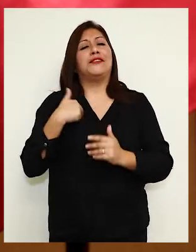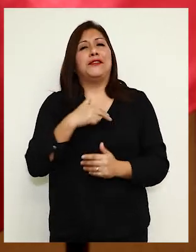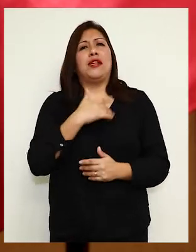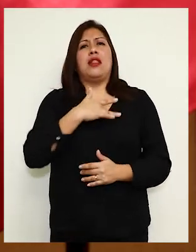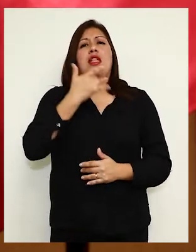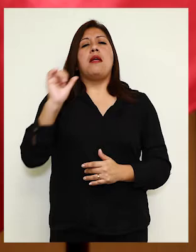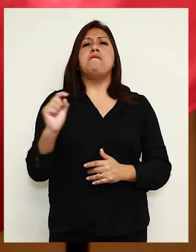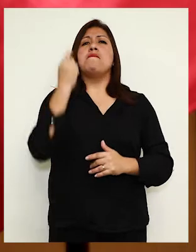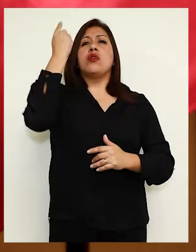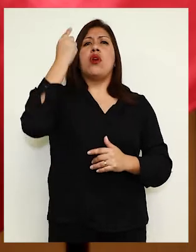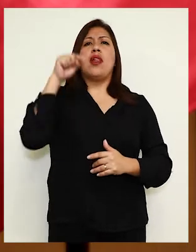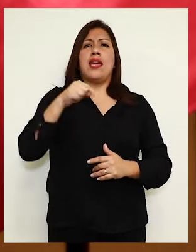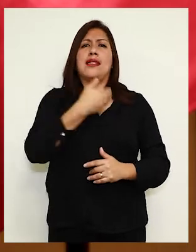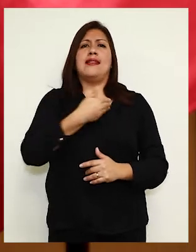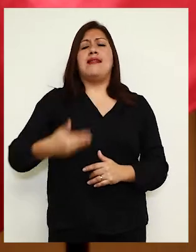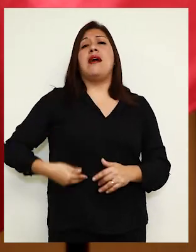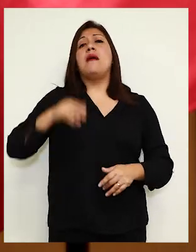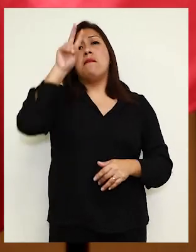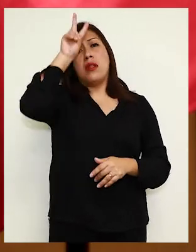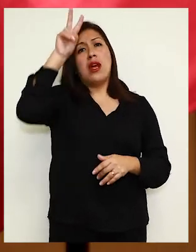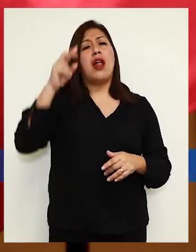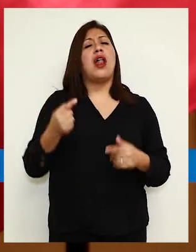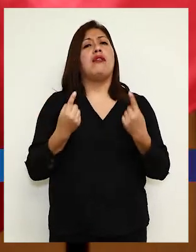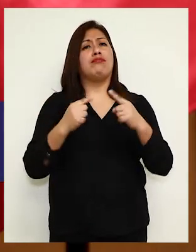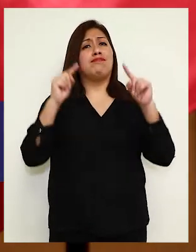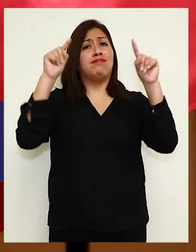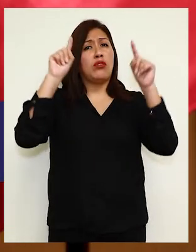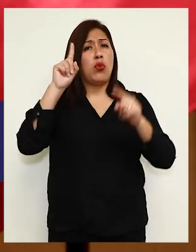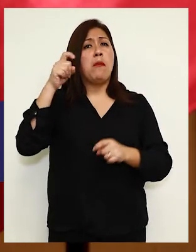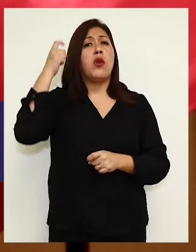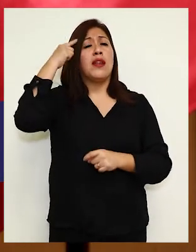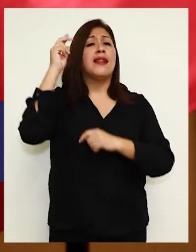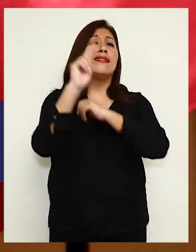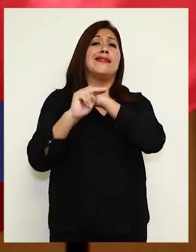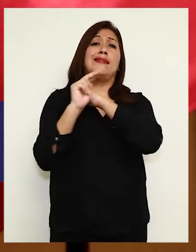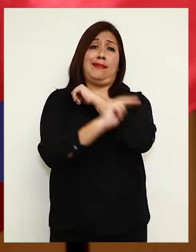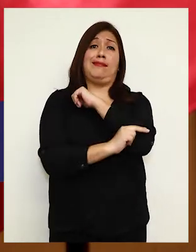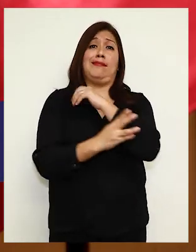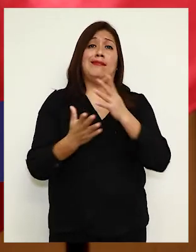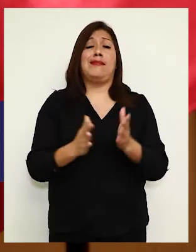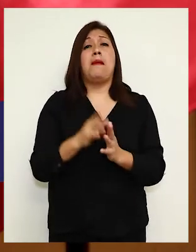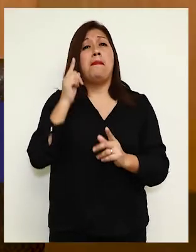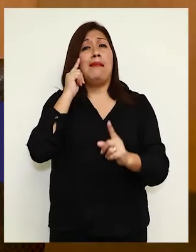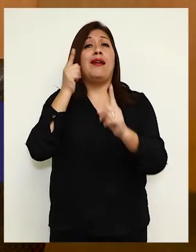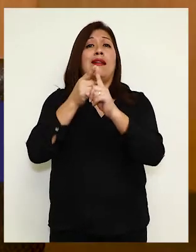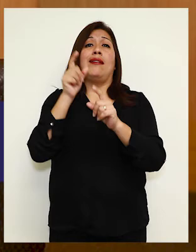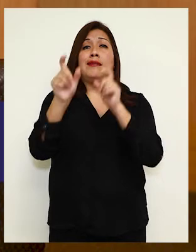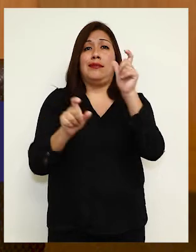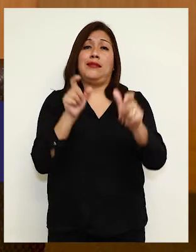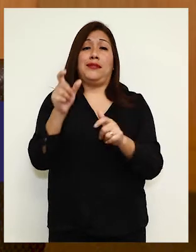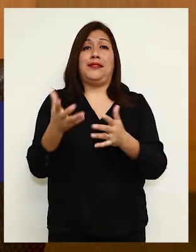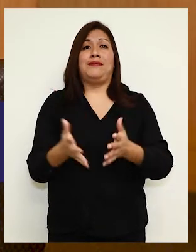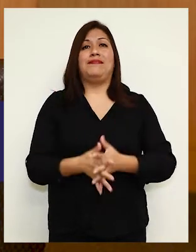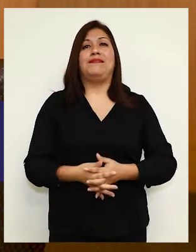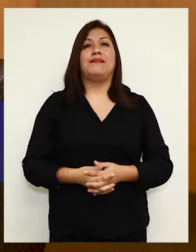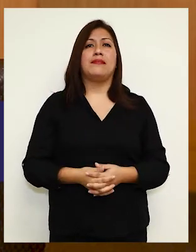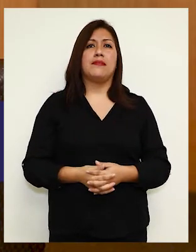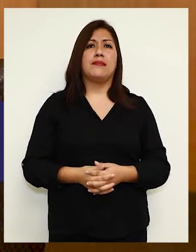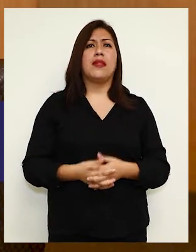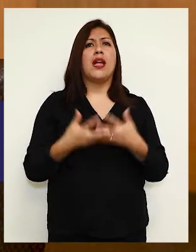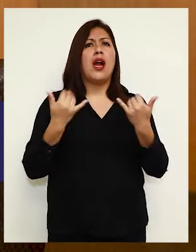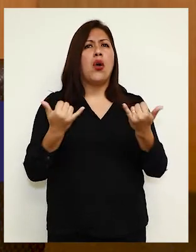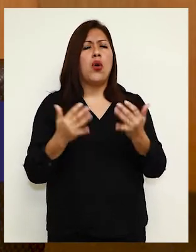Estado peruano de haber logrado una política nacional en consenso con toda la población. Ahora que ya se vienen,